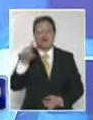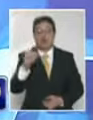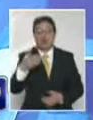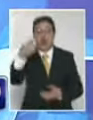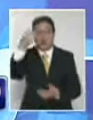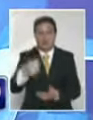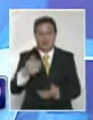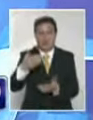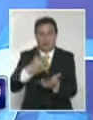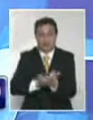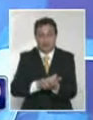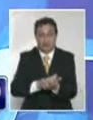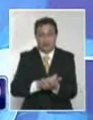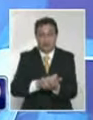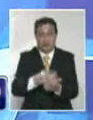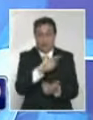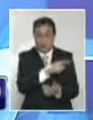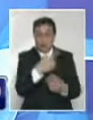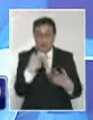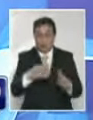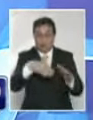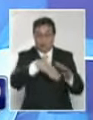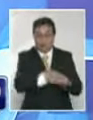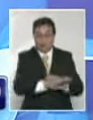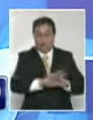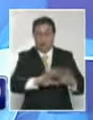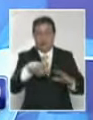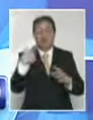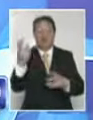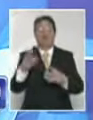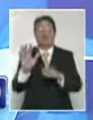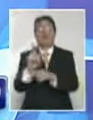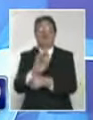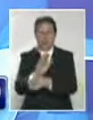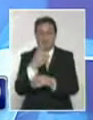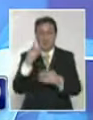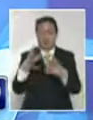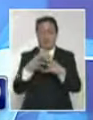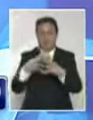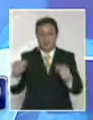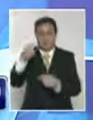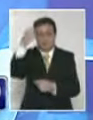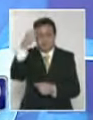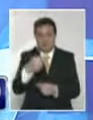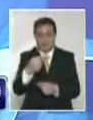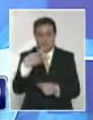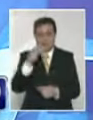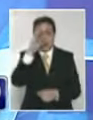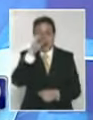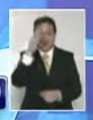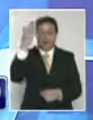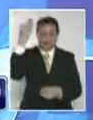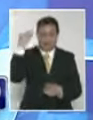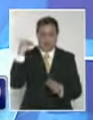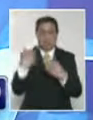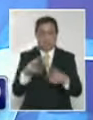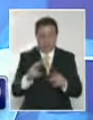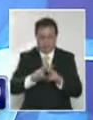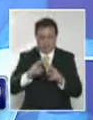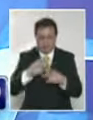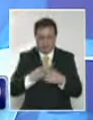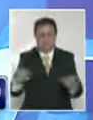inmediatamente enterrado el Pepe. Hicimos el primer capítulo, que era cuando lo secuestran y lo asesinan al Pepe y a los restantes de esa noche. Y